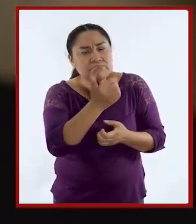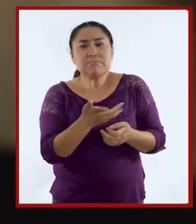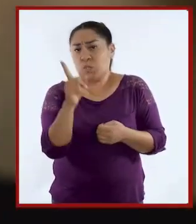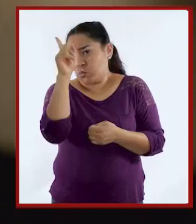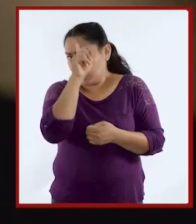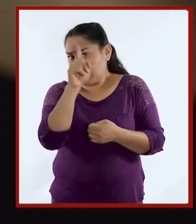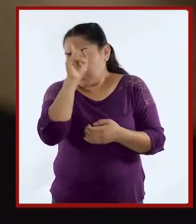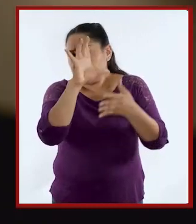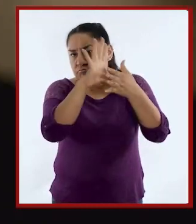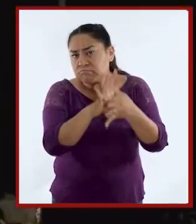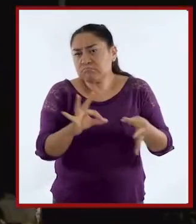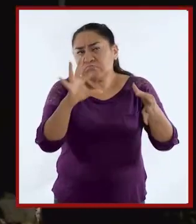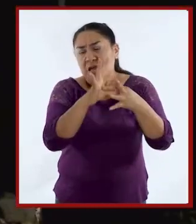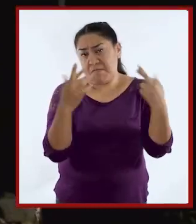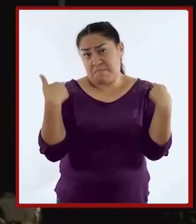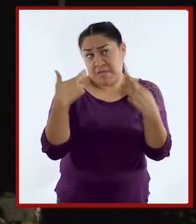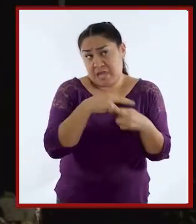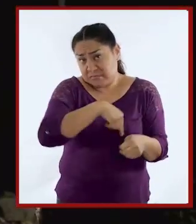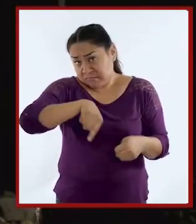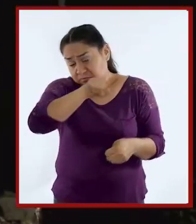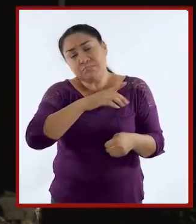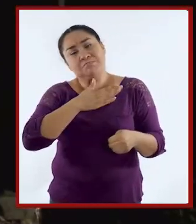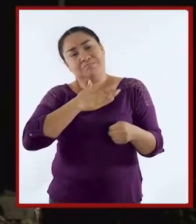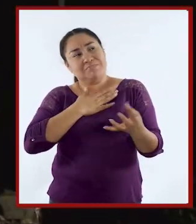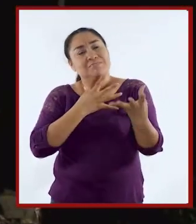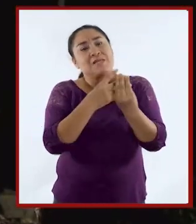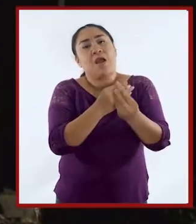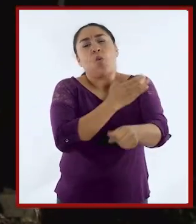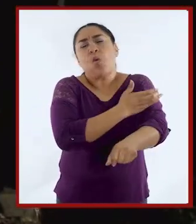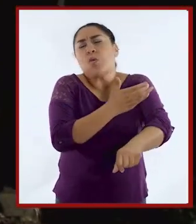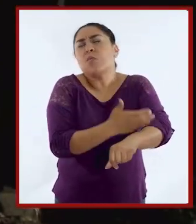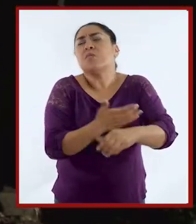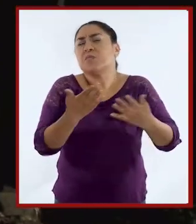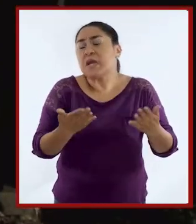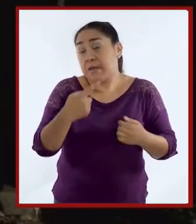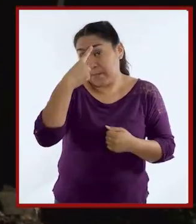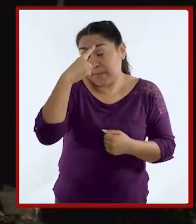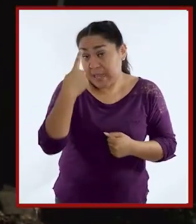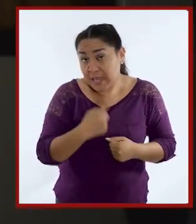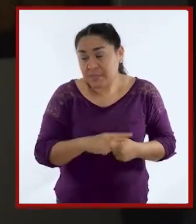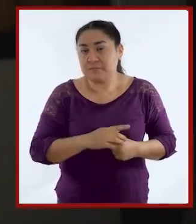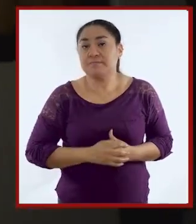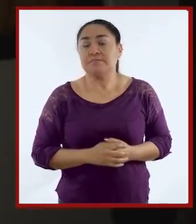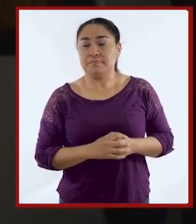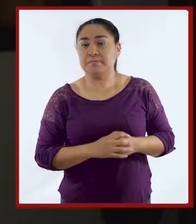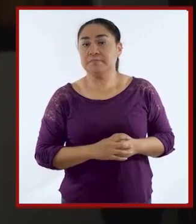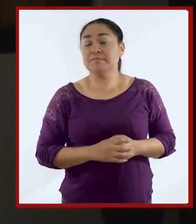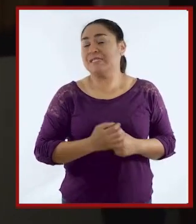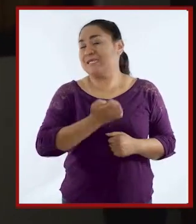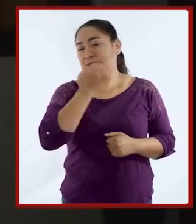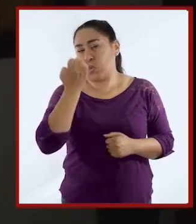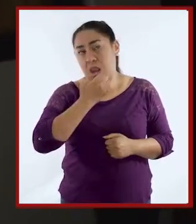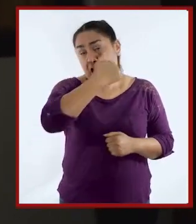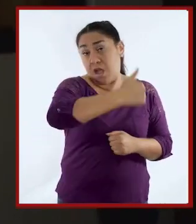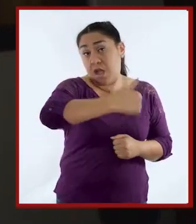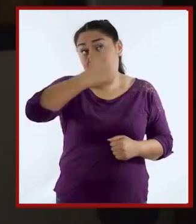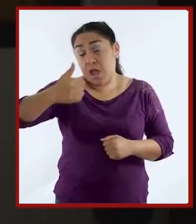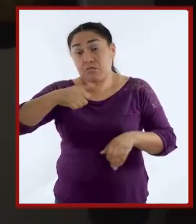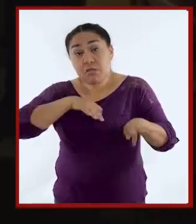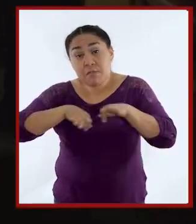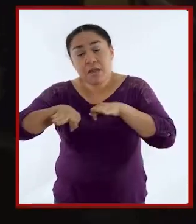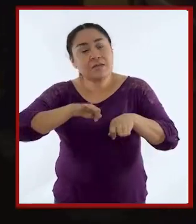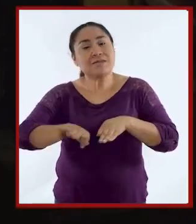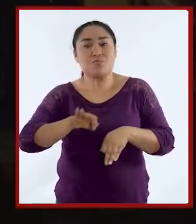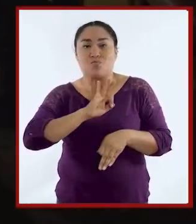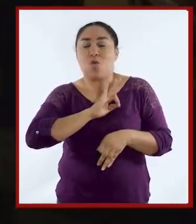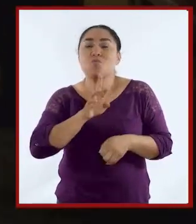para asesorarlos y acompañarlos en su trabajo y tratar de que el proceso que se da en cada escuela